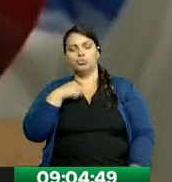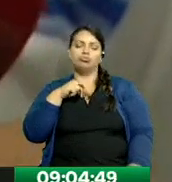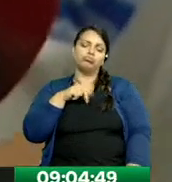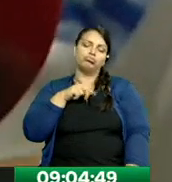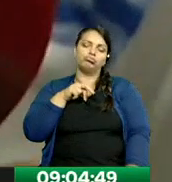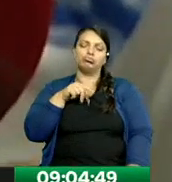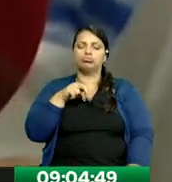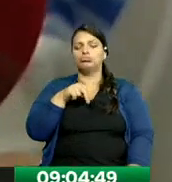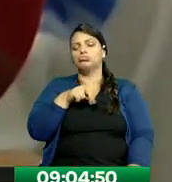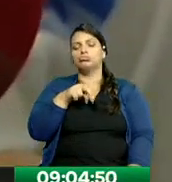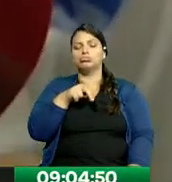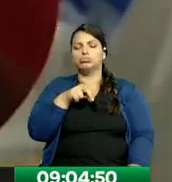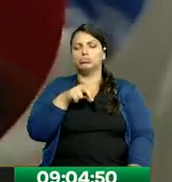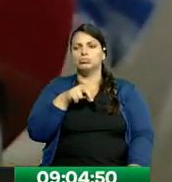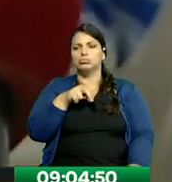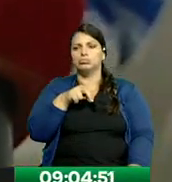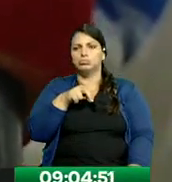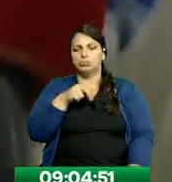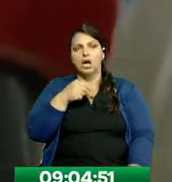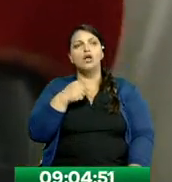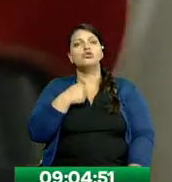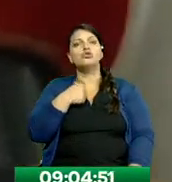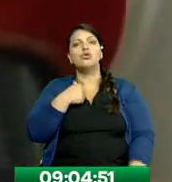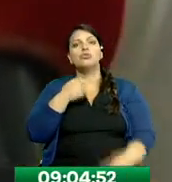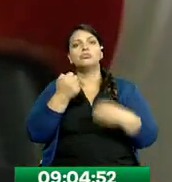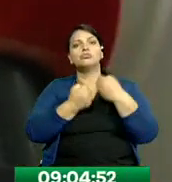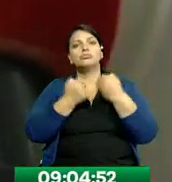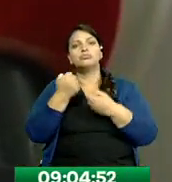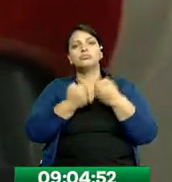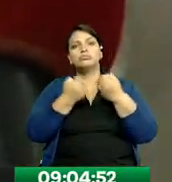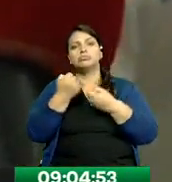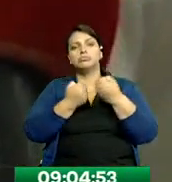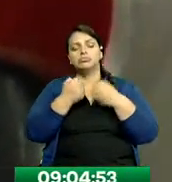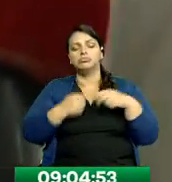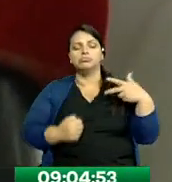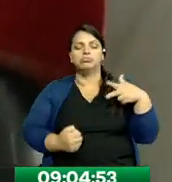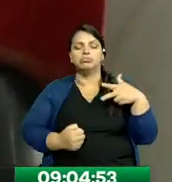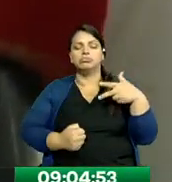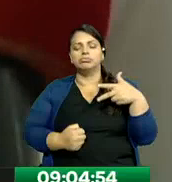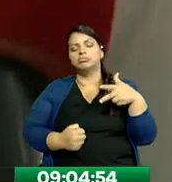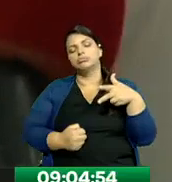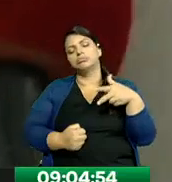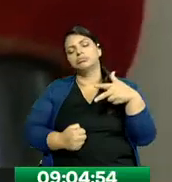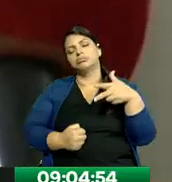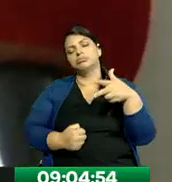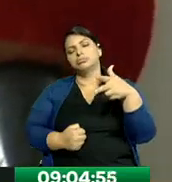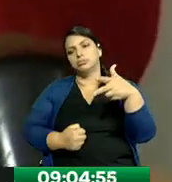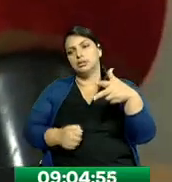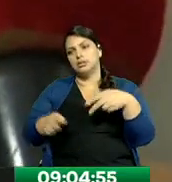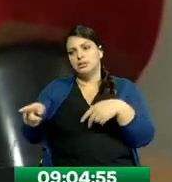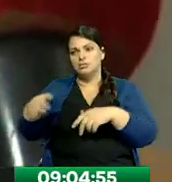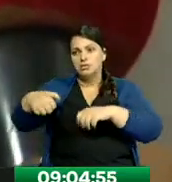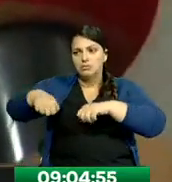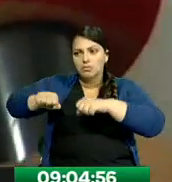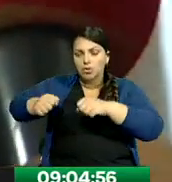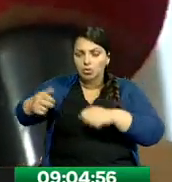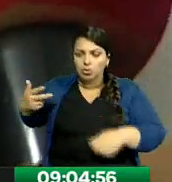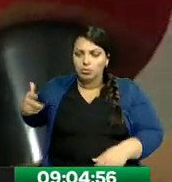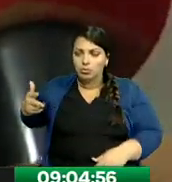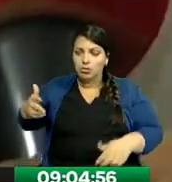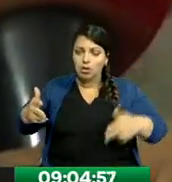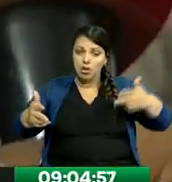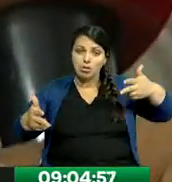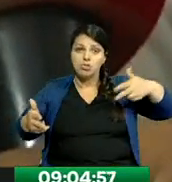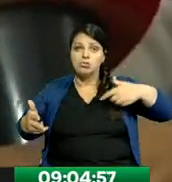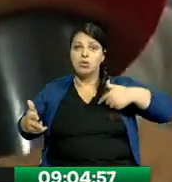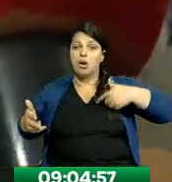iba despacio, cuando ellos vieron el carro y querían, que, querían huir, ahí fue lo que lo, se chocaron con el